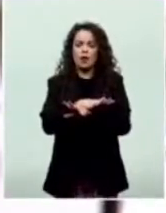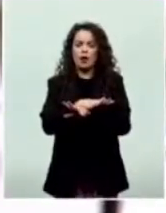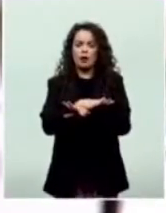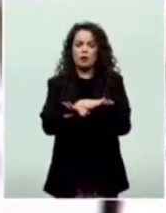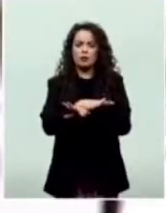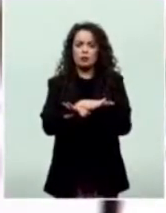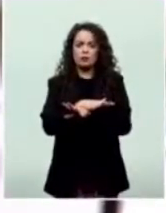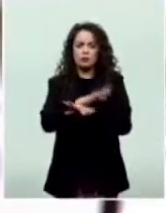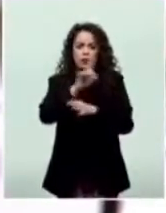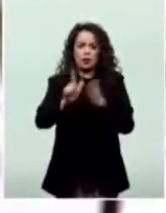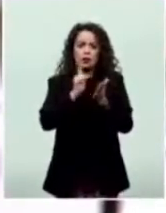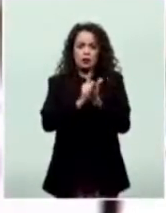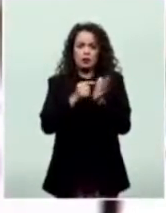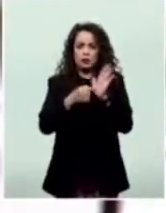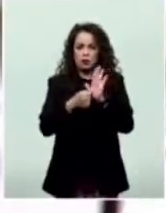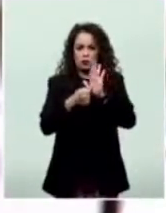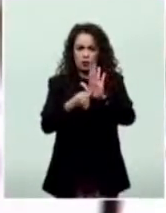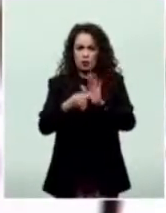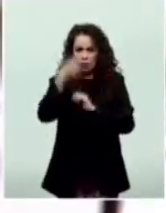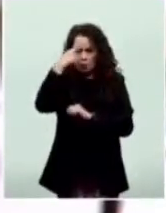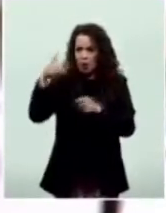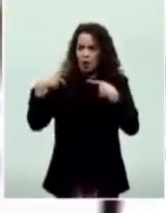este caso específico,